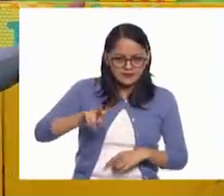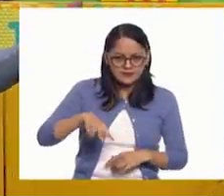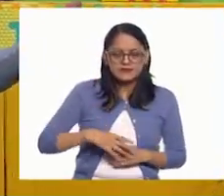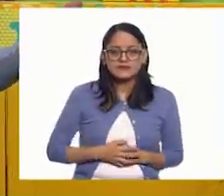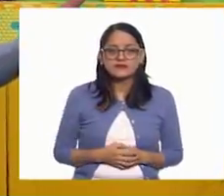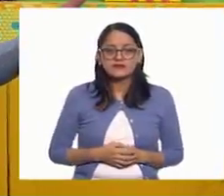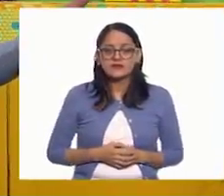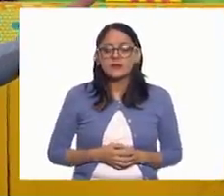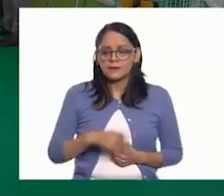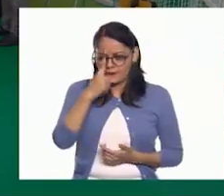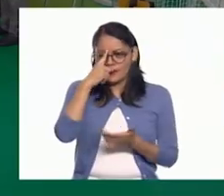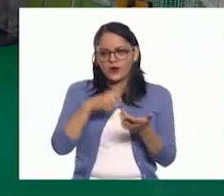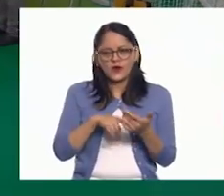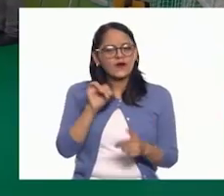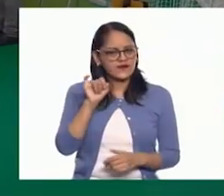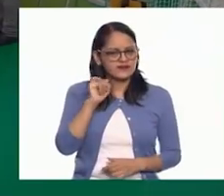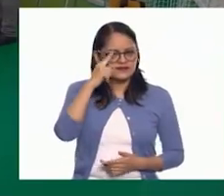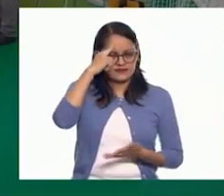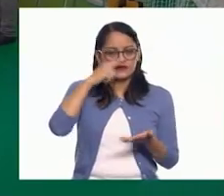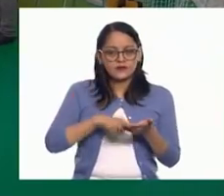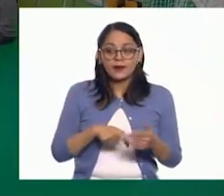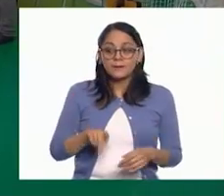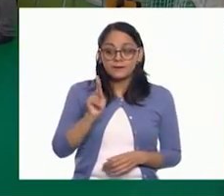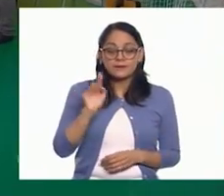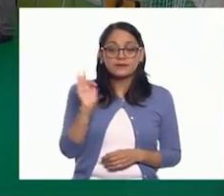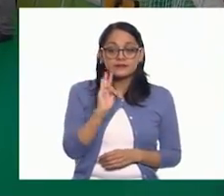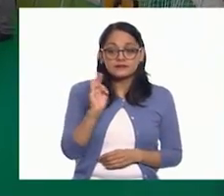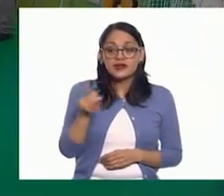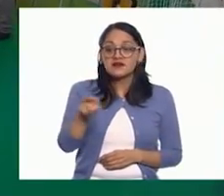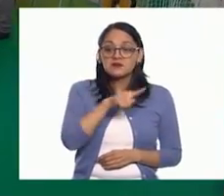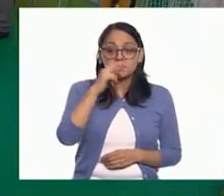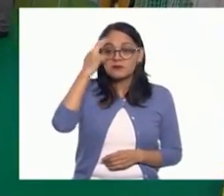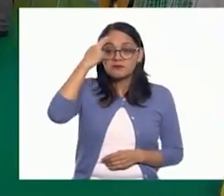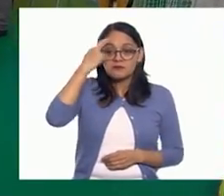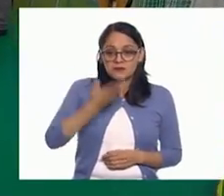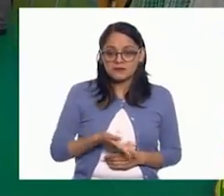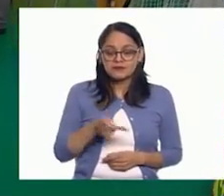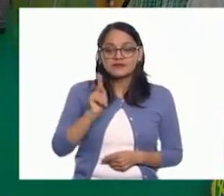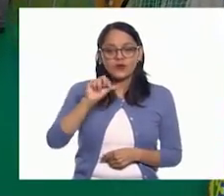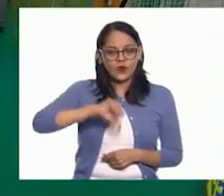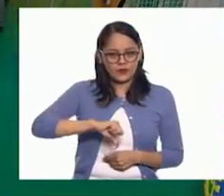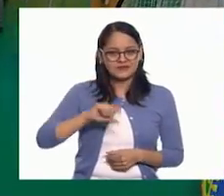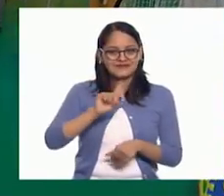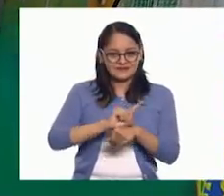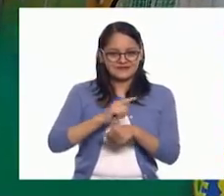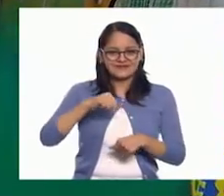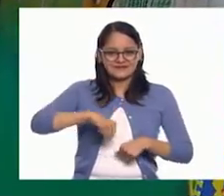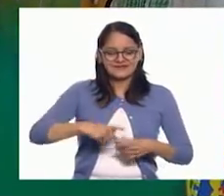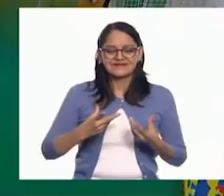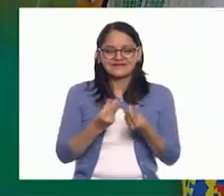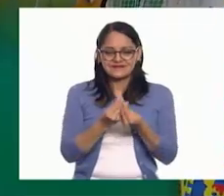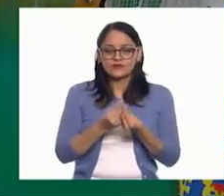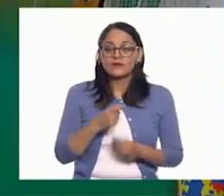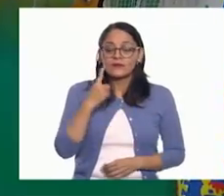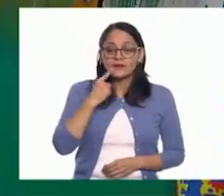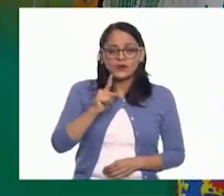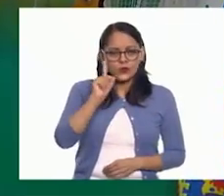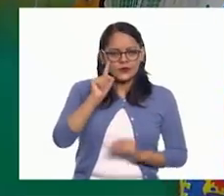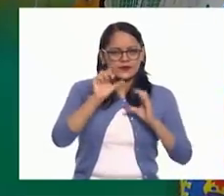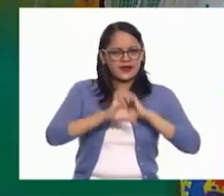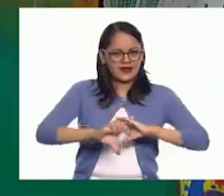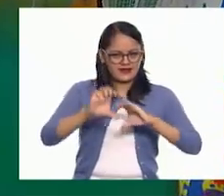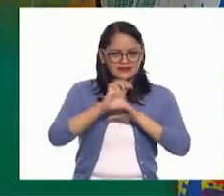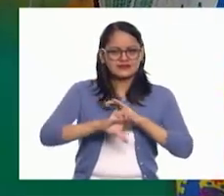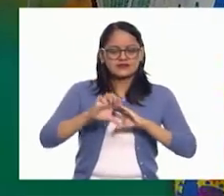sí. Sí. Yo creo que sí, pero a lo mejor no se acuerdan. Y por eso estamos el día de hoy aquí. Hay un tipo de